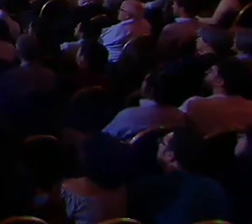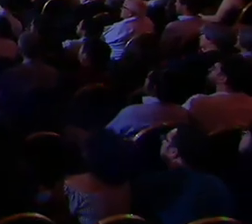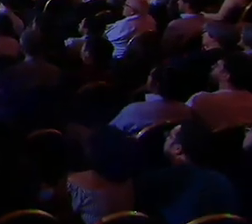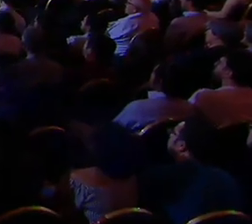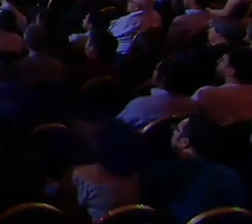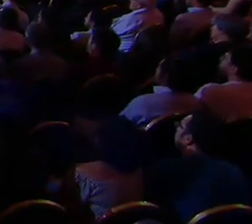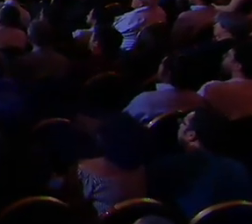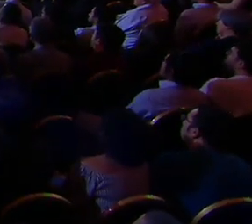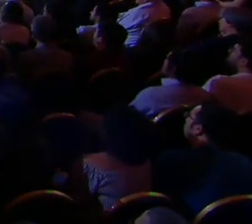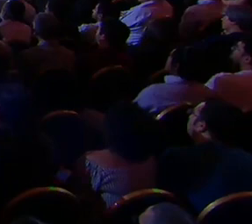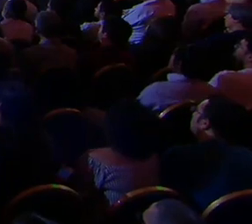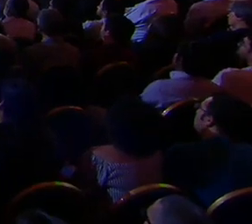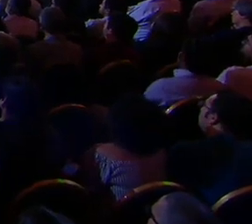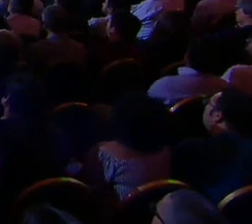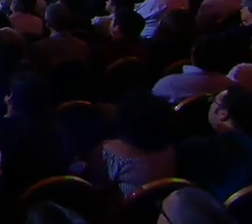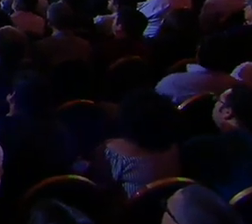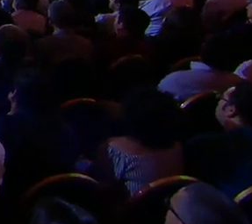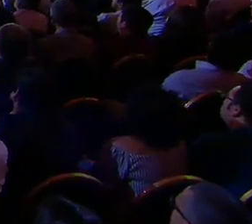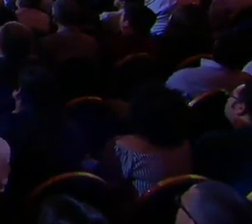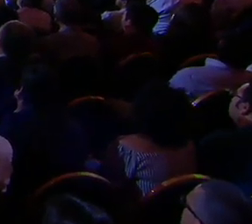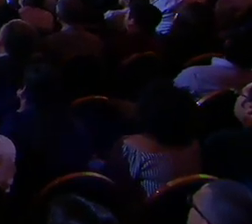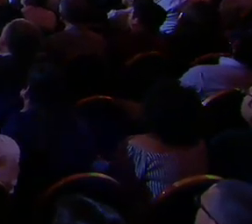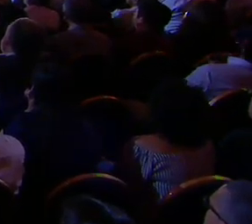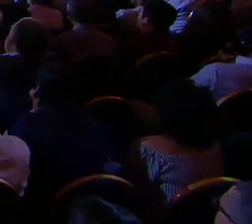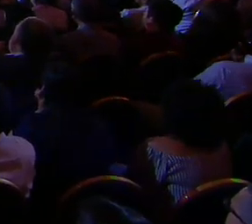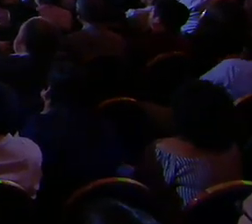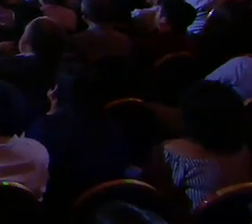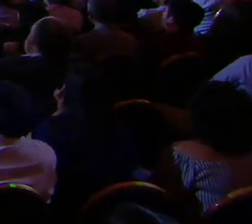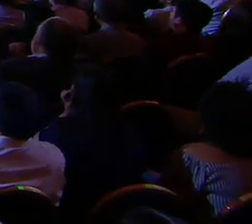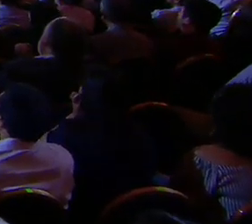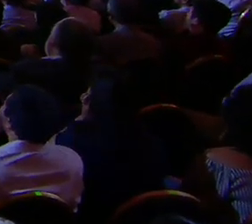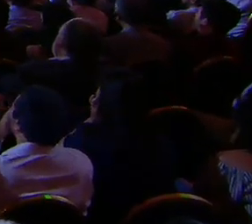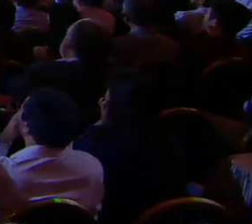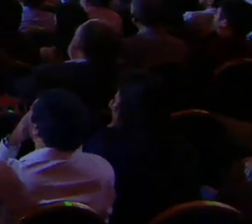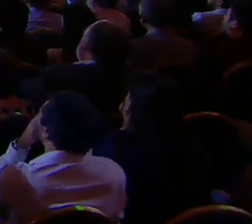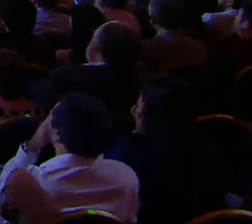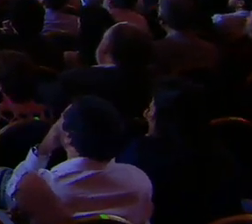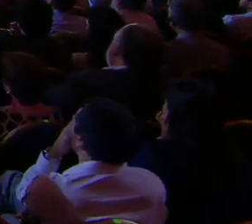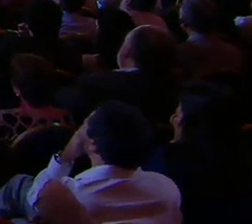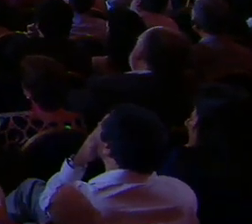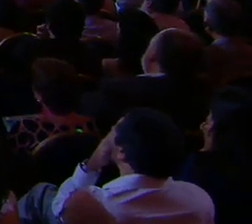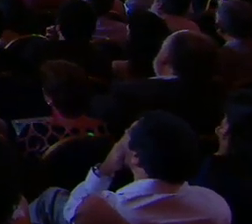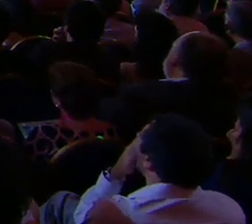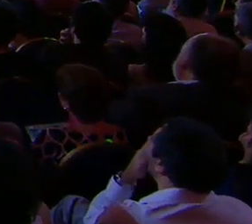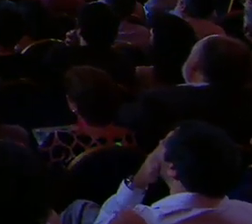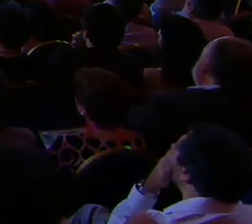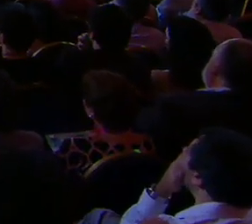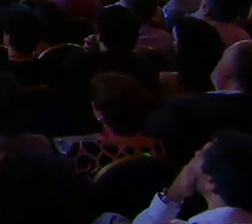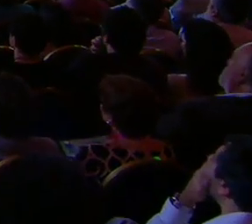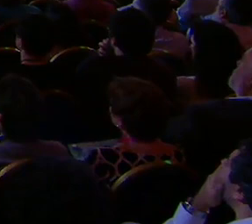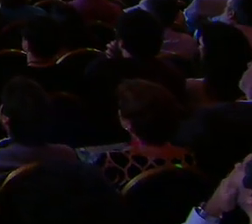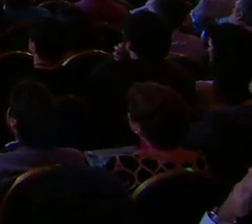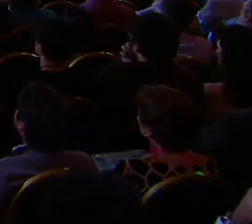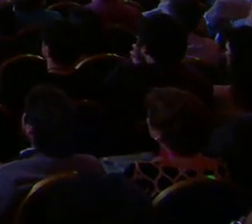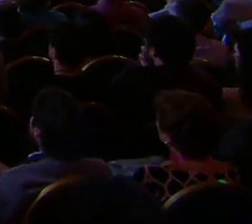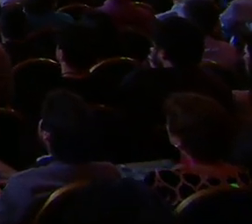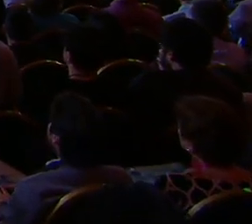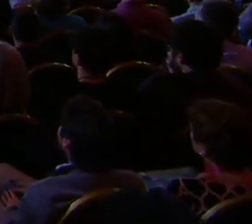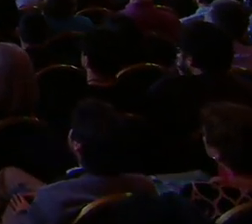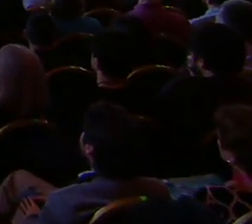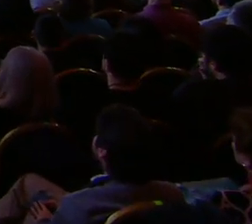Sus cráneos grandes lo hace muy difícil para los cachorros nacer. Los bulldogs modernos son